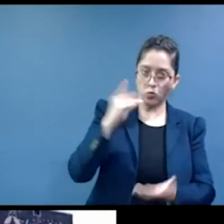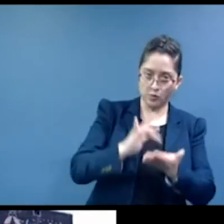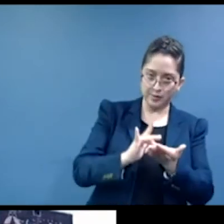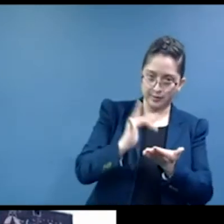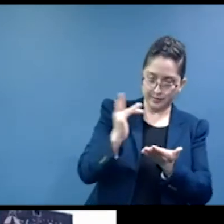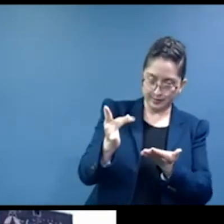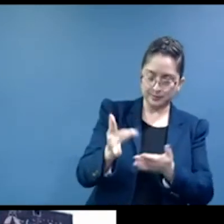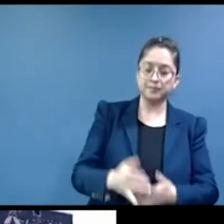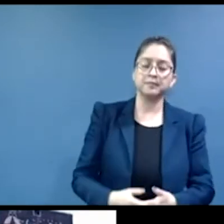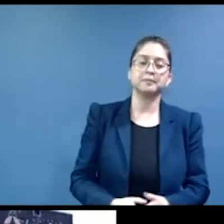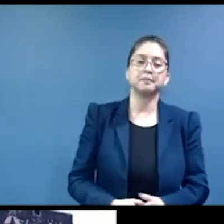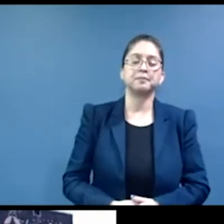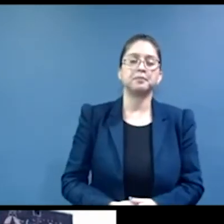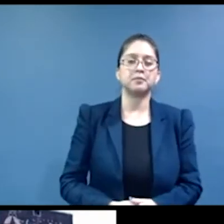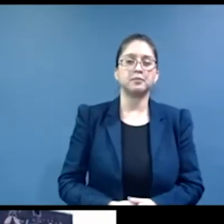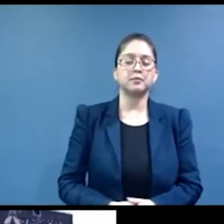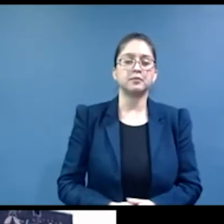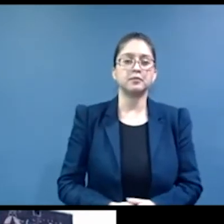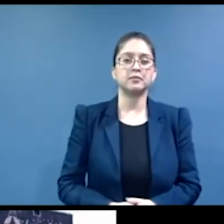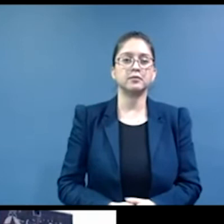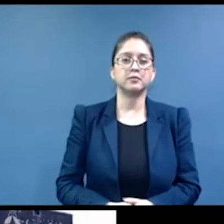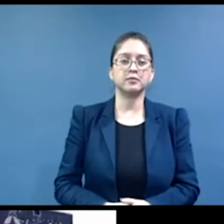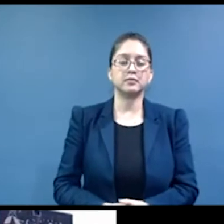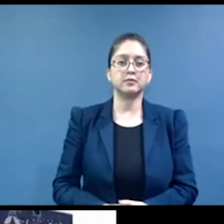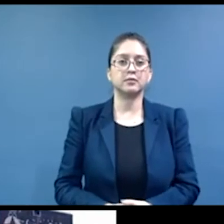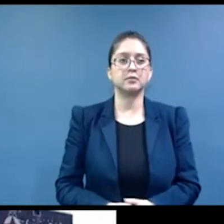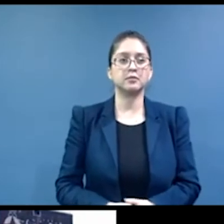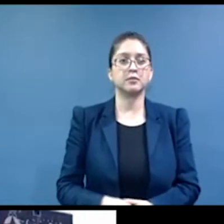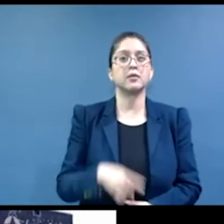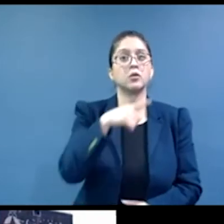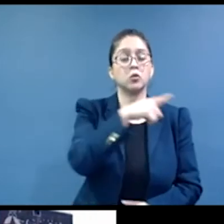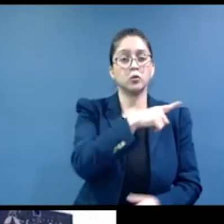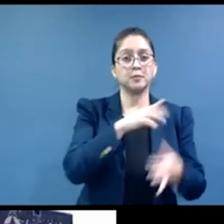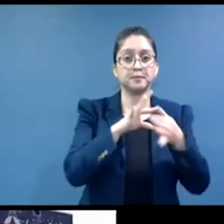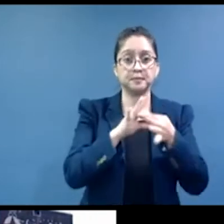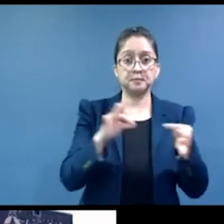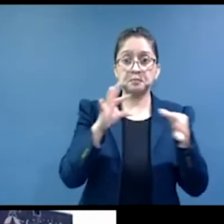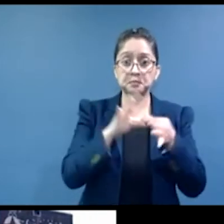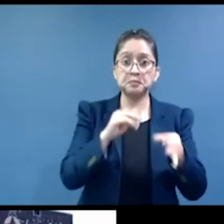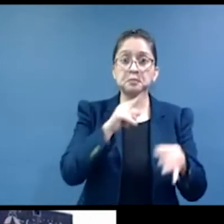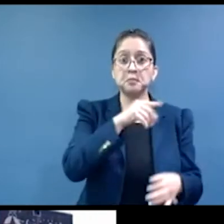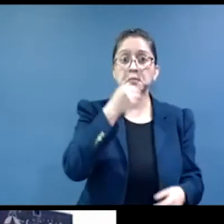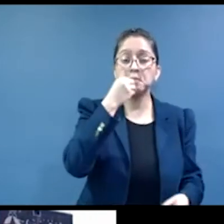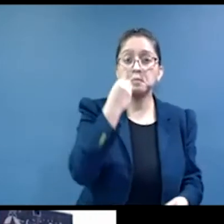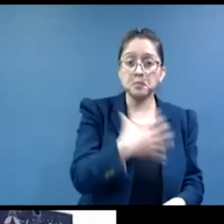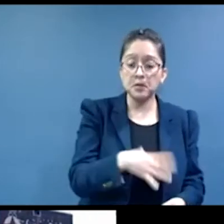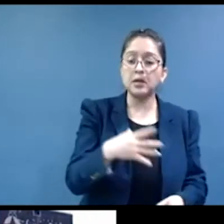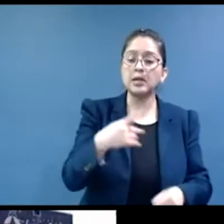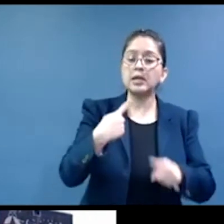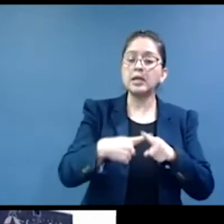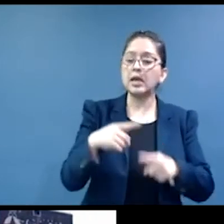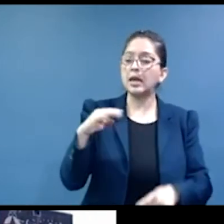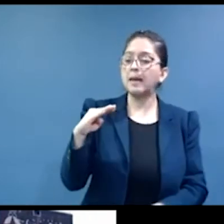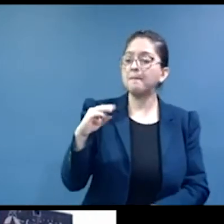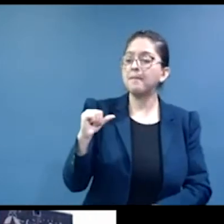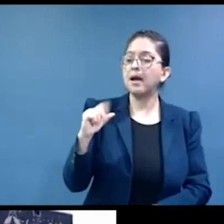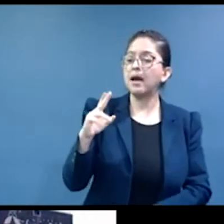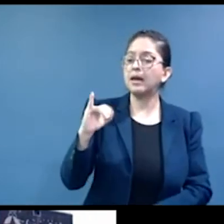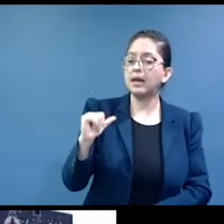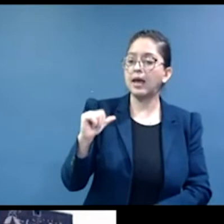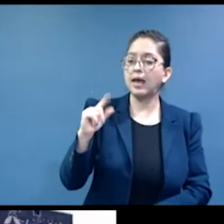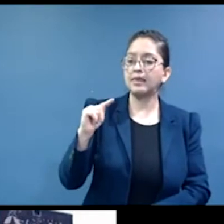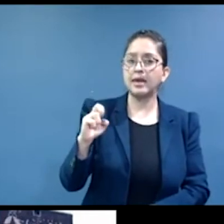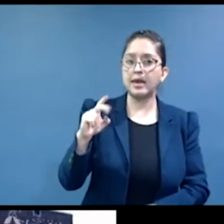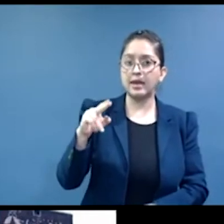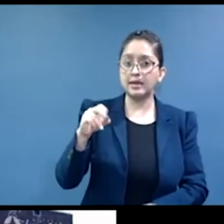Me parece muy interesante el caso que nos cuentas, que además se retoma en el informe, el caso de María Teresa. Es un precedente muy